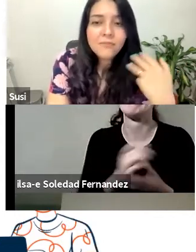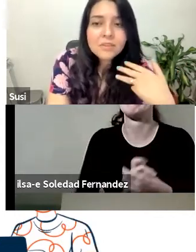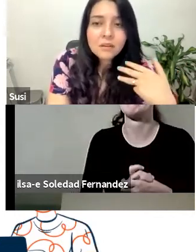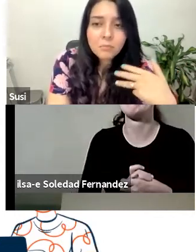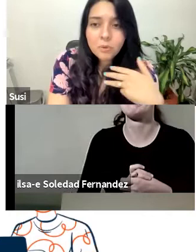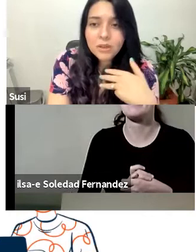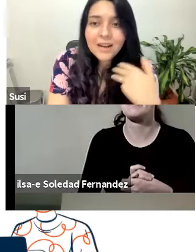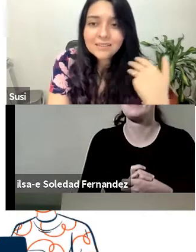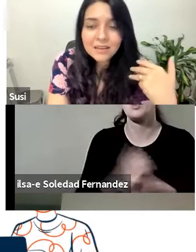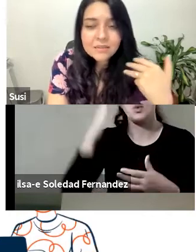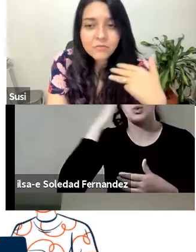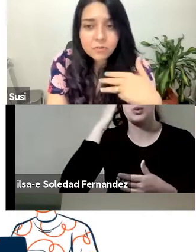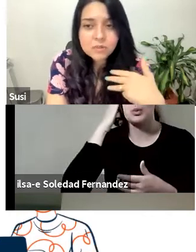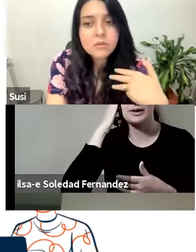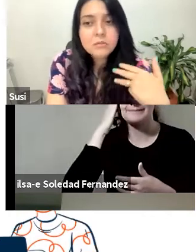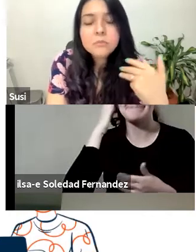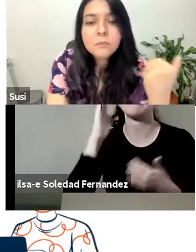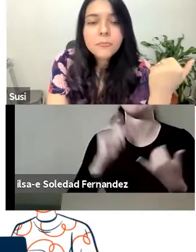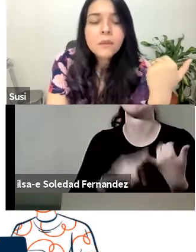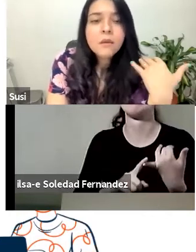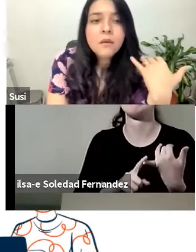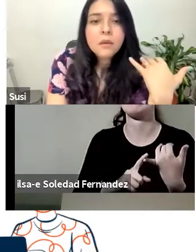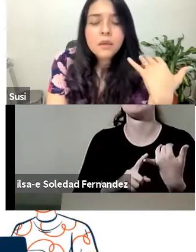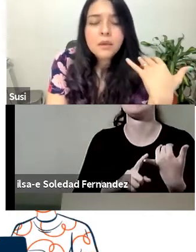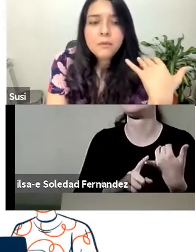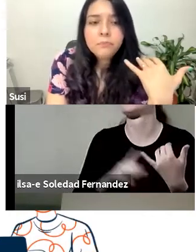entonces es difícil poder acceder a esa información.